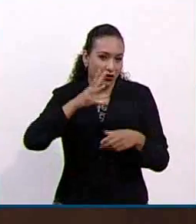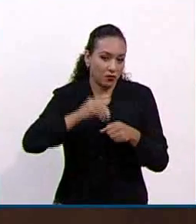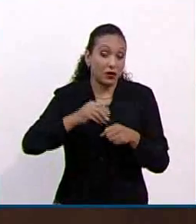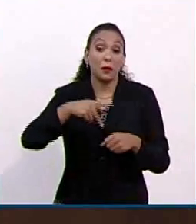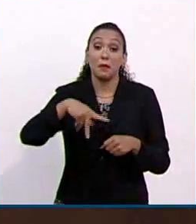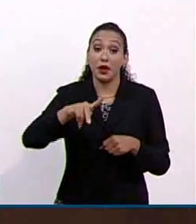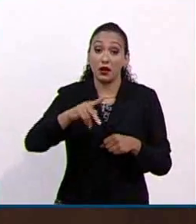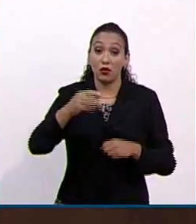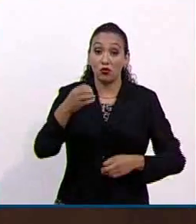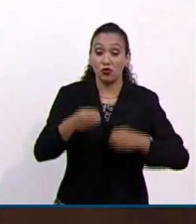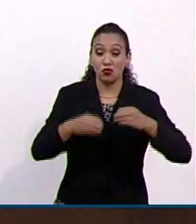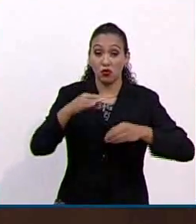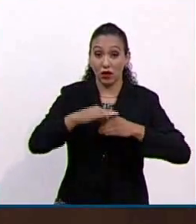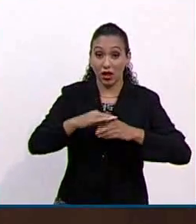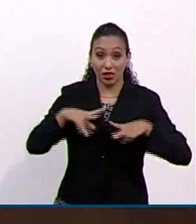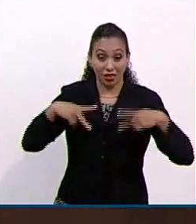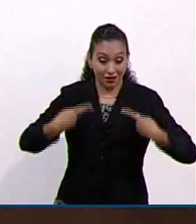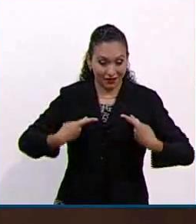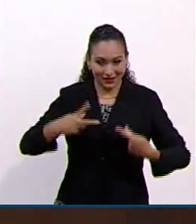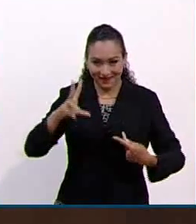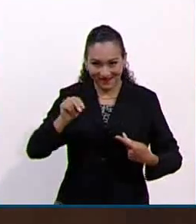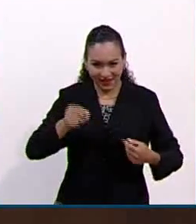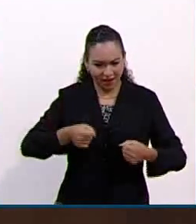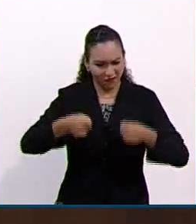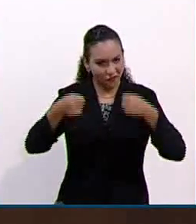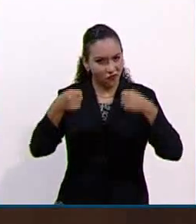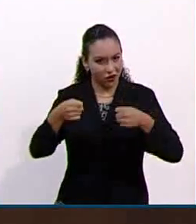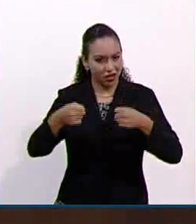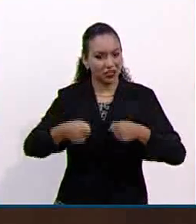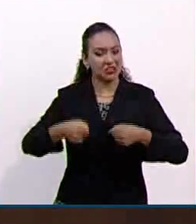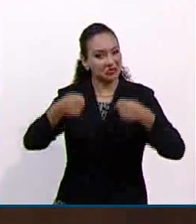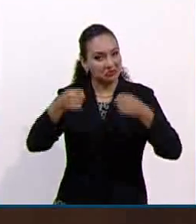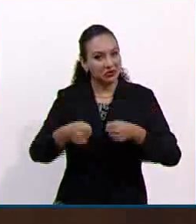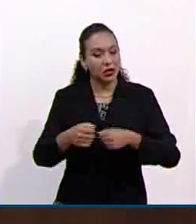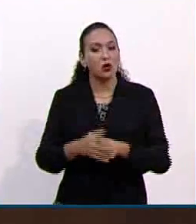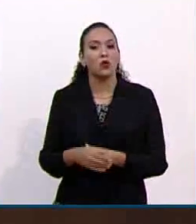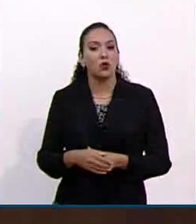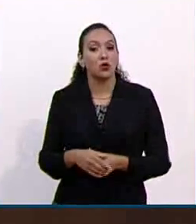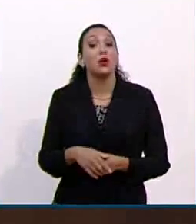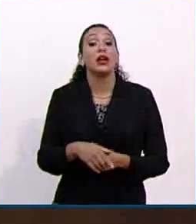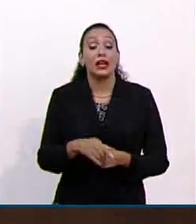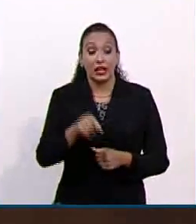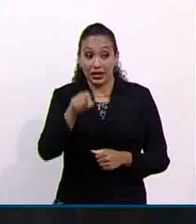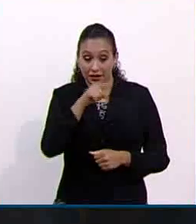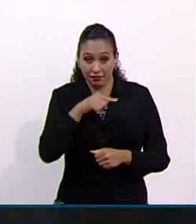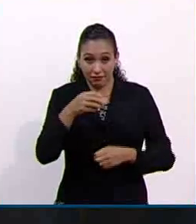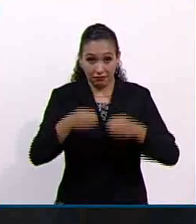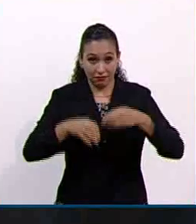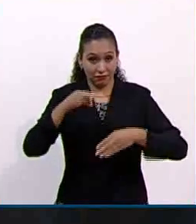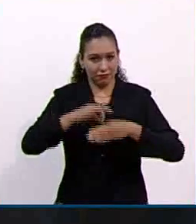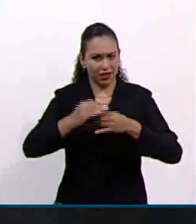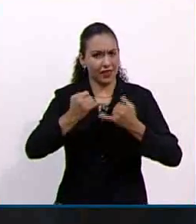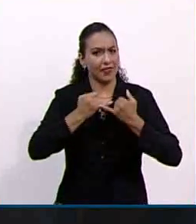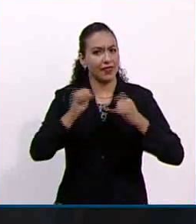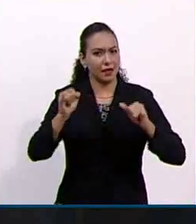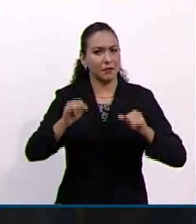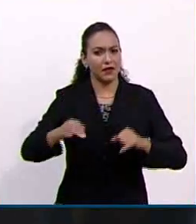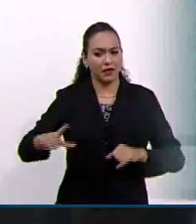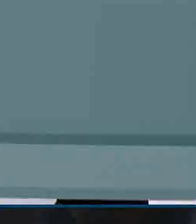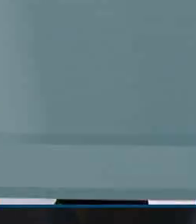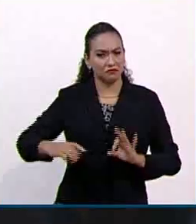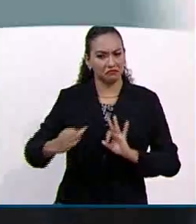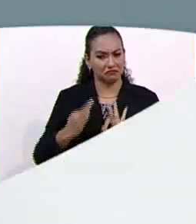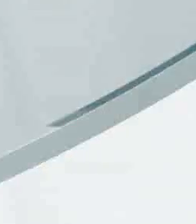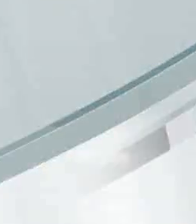Electoral no está debilitado, está fuerte y ha demostrado que está garantizada su independencia frente al gobierno.